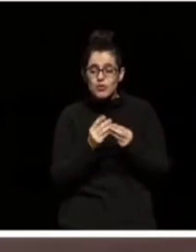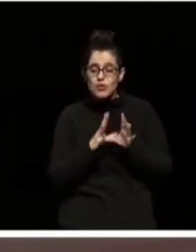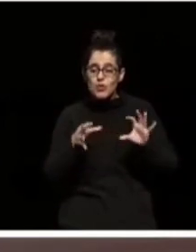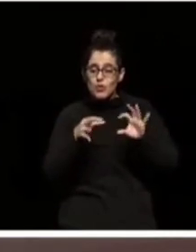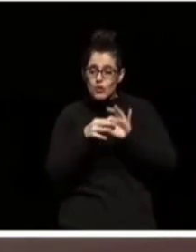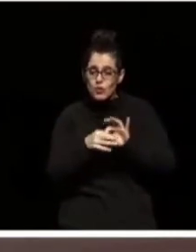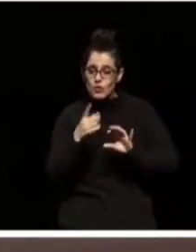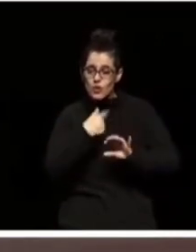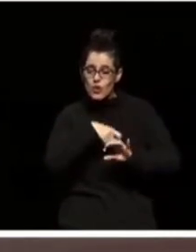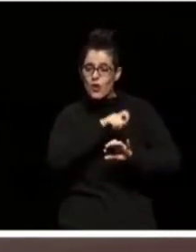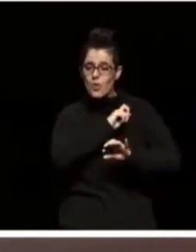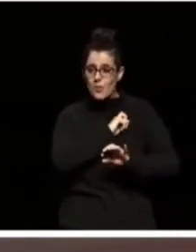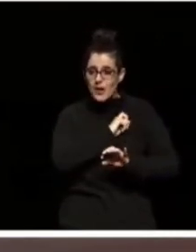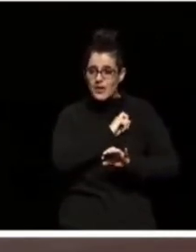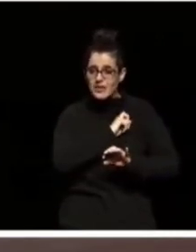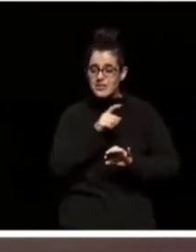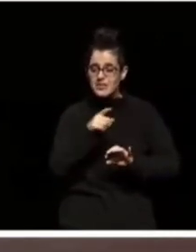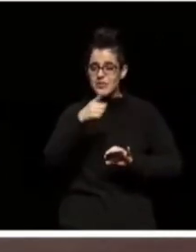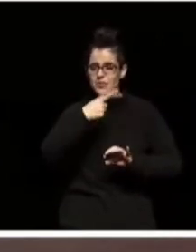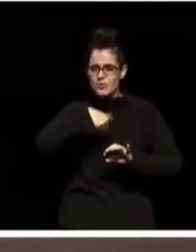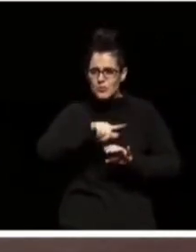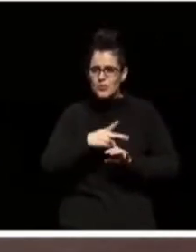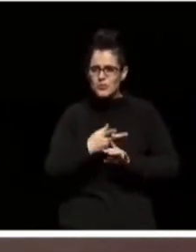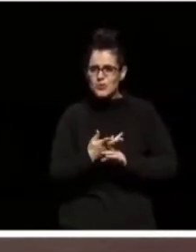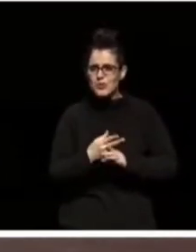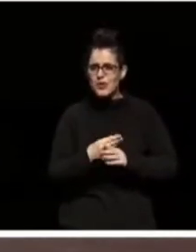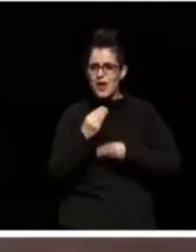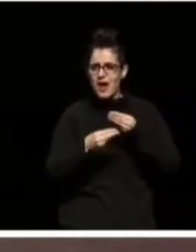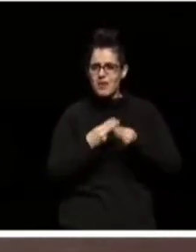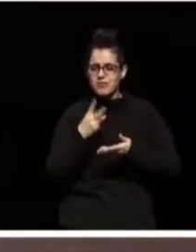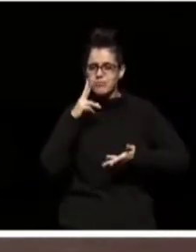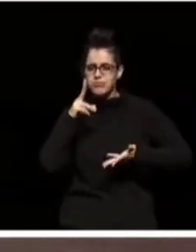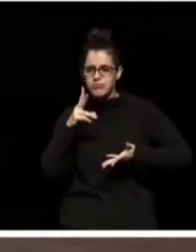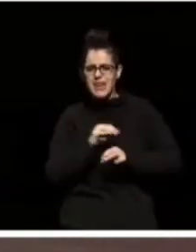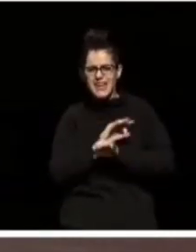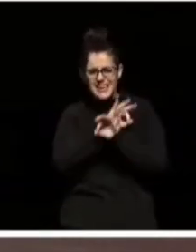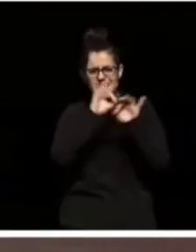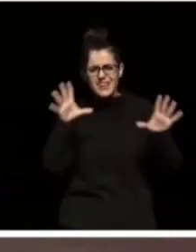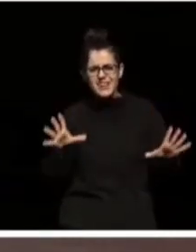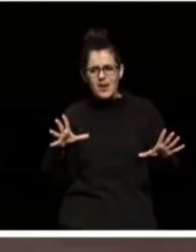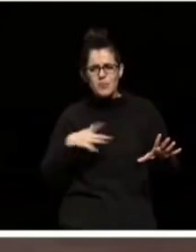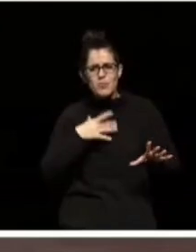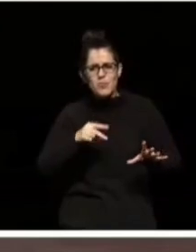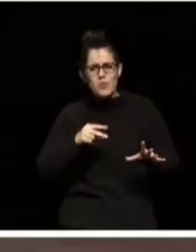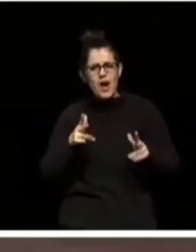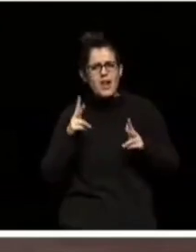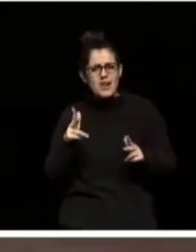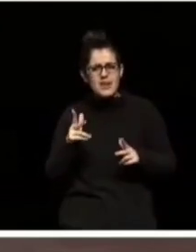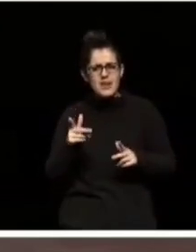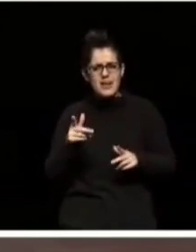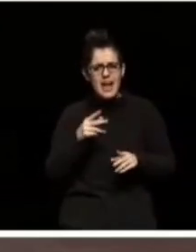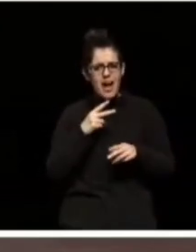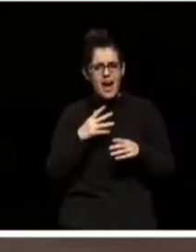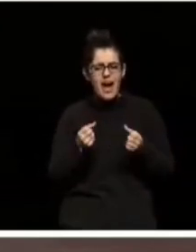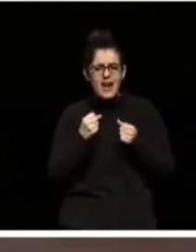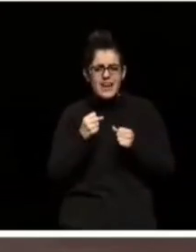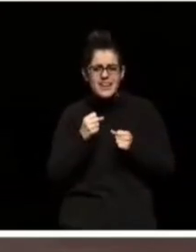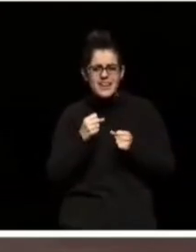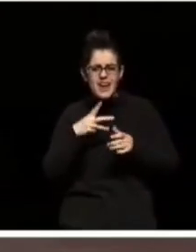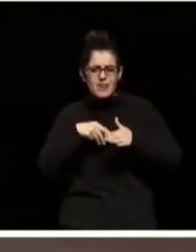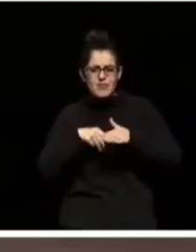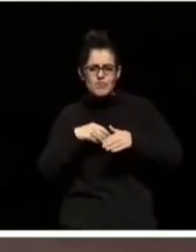pero estáis demostrando que claro que es posible democratizar la energía, claro que es posible avanzar